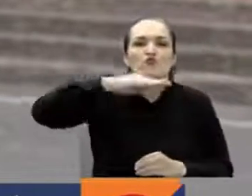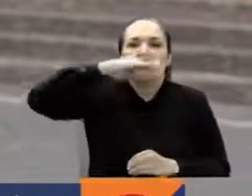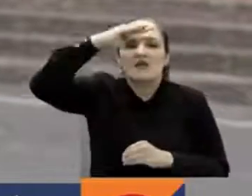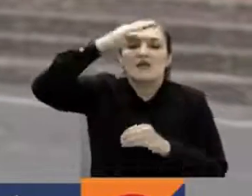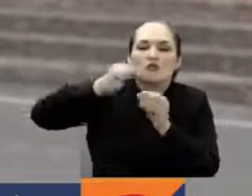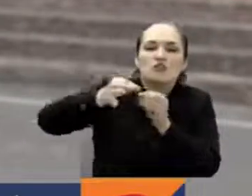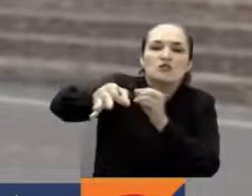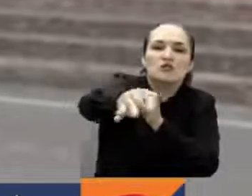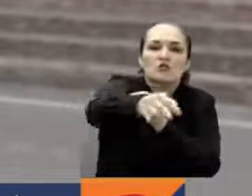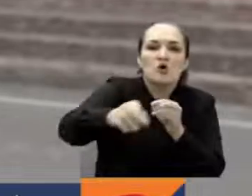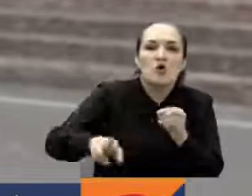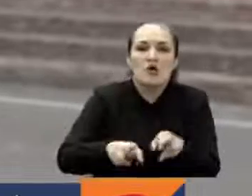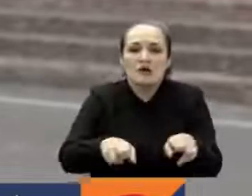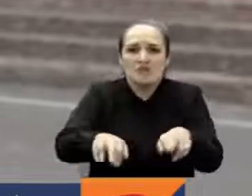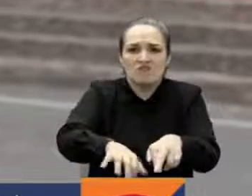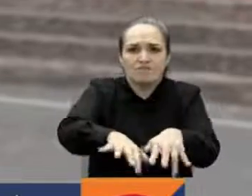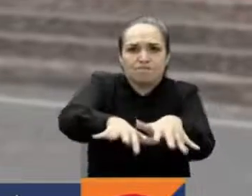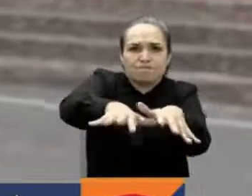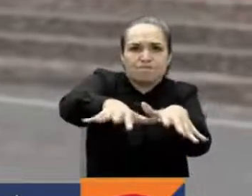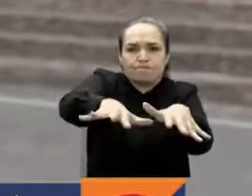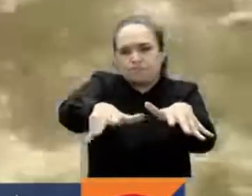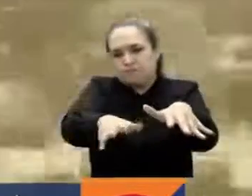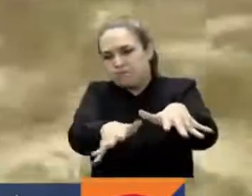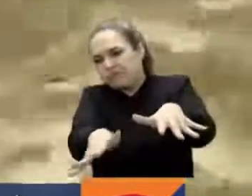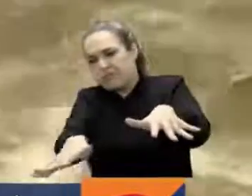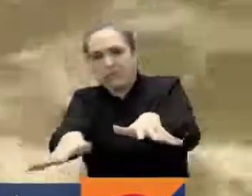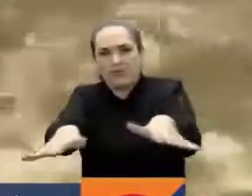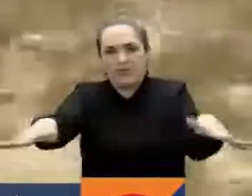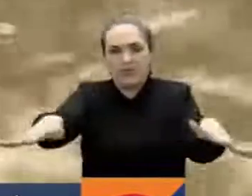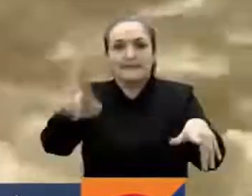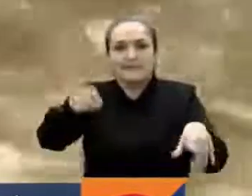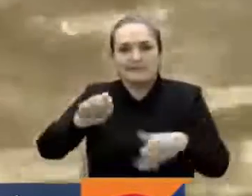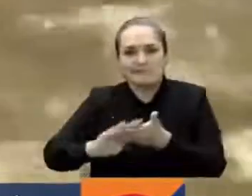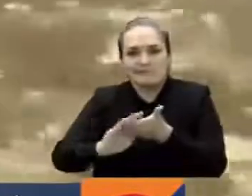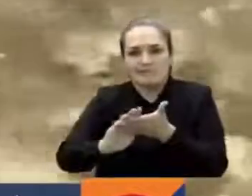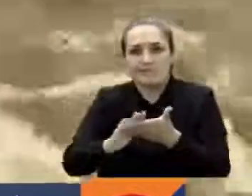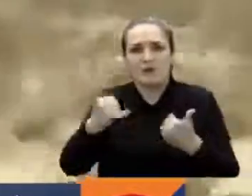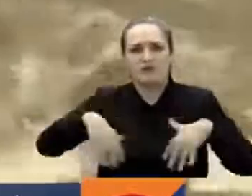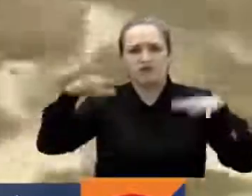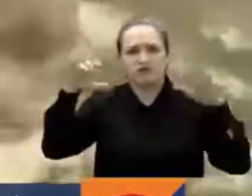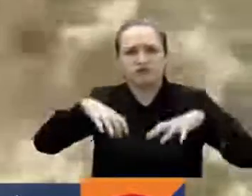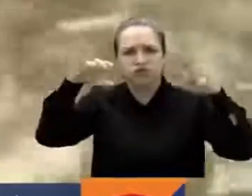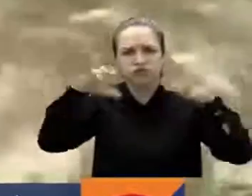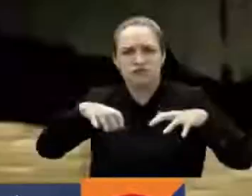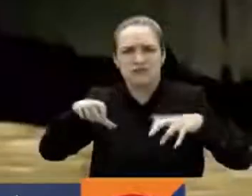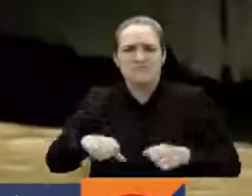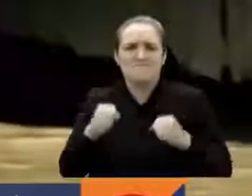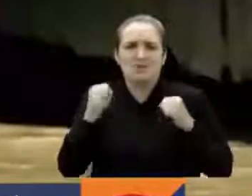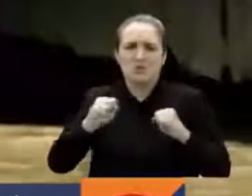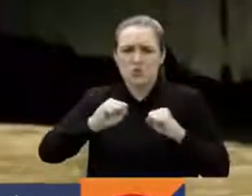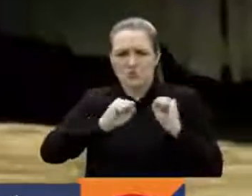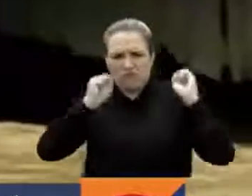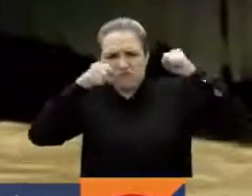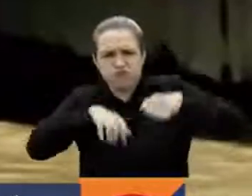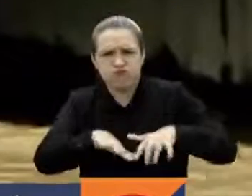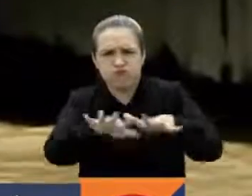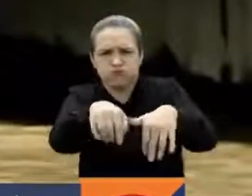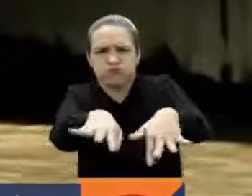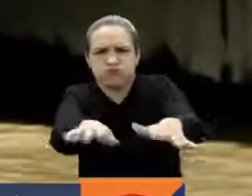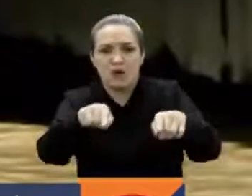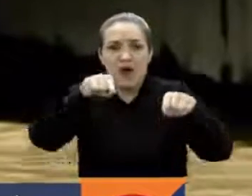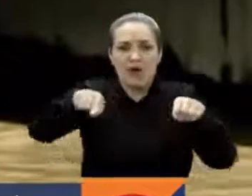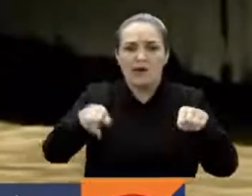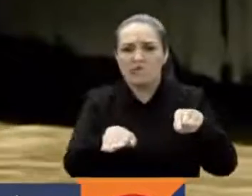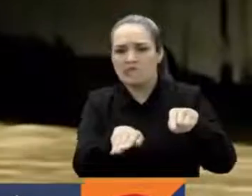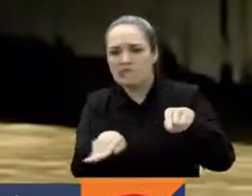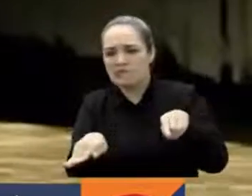el río que necesitan ser atendidos de una manera conjunta. Las lluvias han provocado el incremento del caudal del río, lo que ha generado nuevas socavaciones